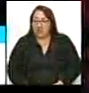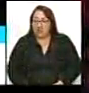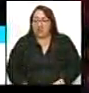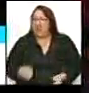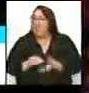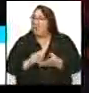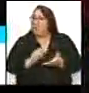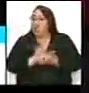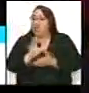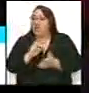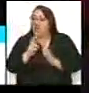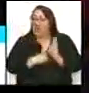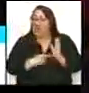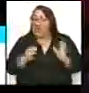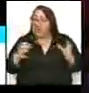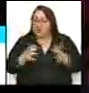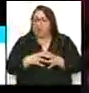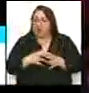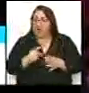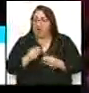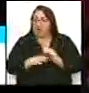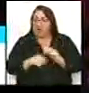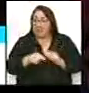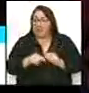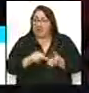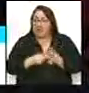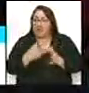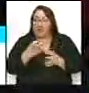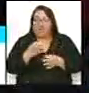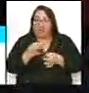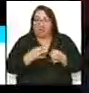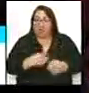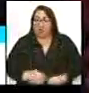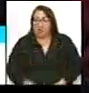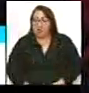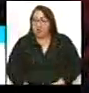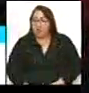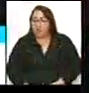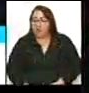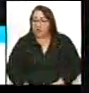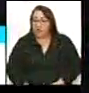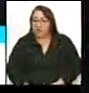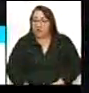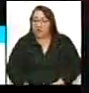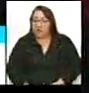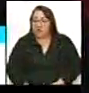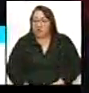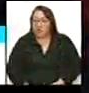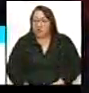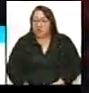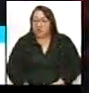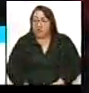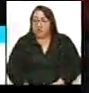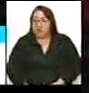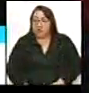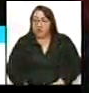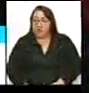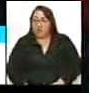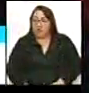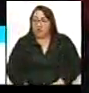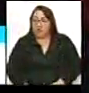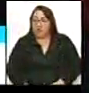reglas que lo lleven a más atomización. Es básicamente lo que quisiera que se plantee, ¿no? El espíritu, si le quiere decirse, de la propuesta es